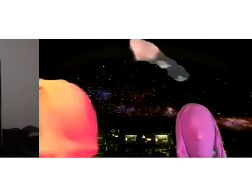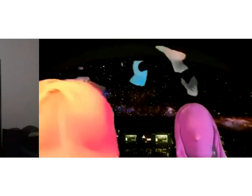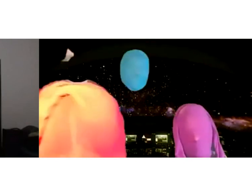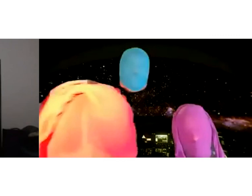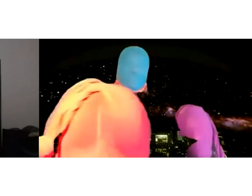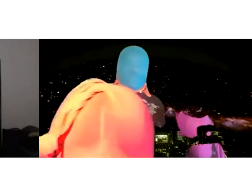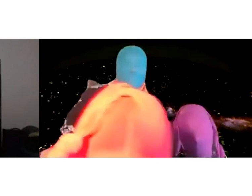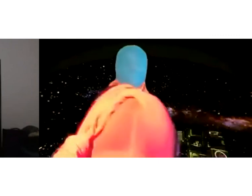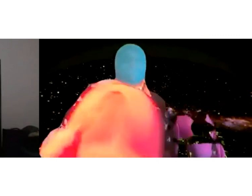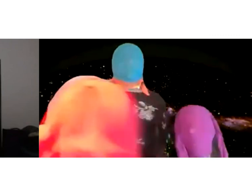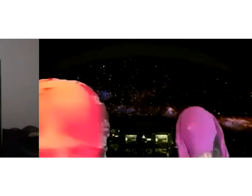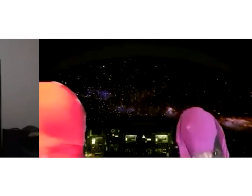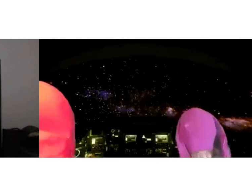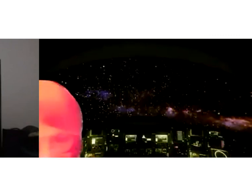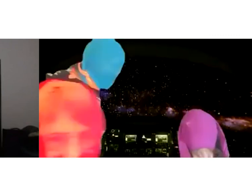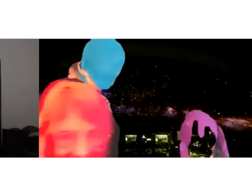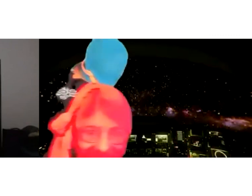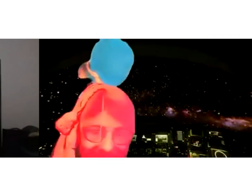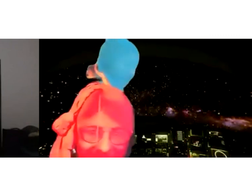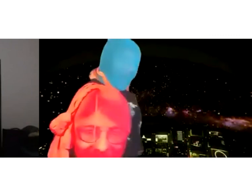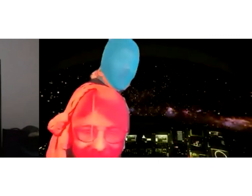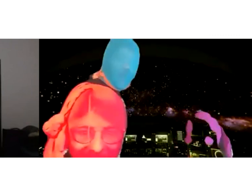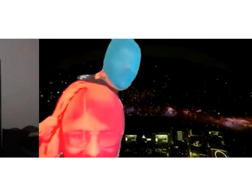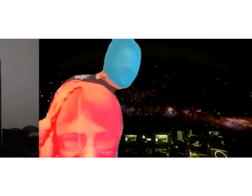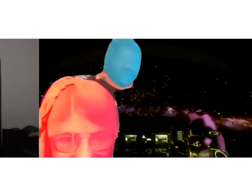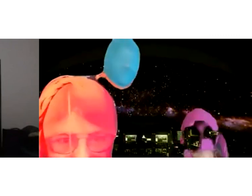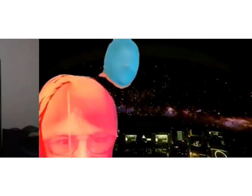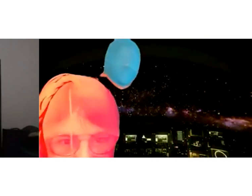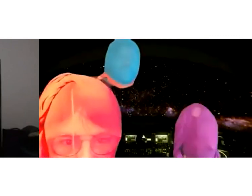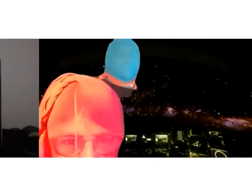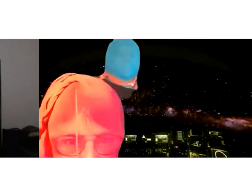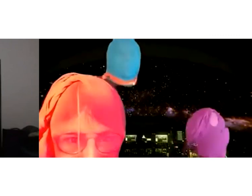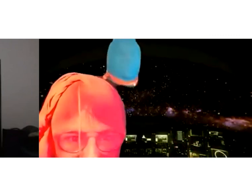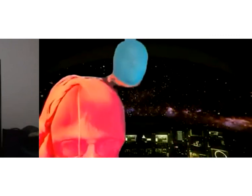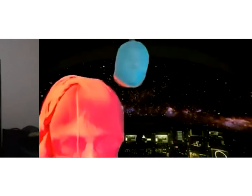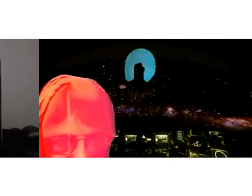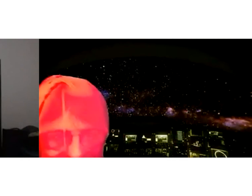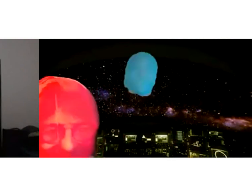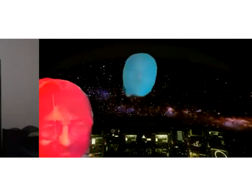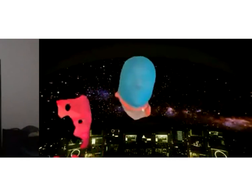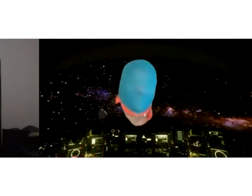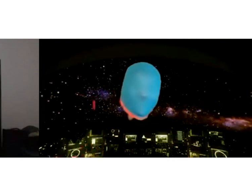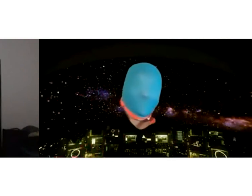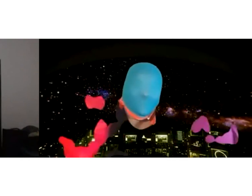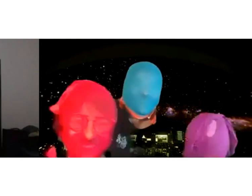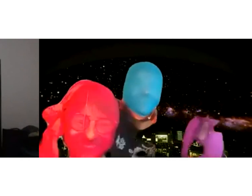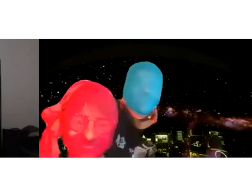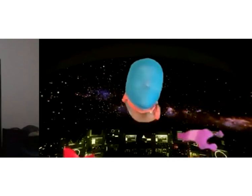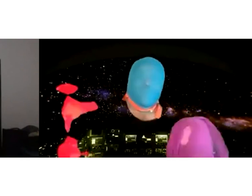Espaciales, galácticas. Después otro GDX que funciona con tanta distancia. Sí, es cierto.